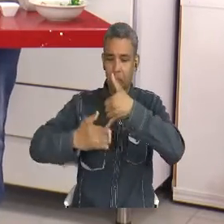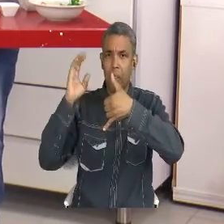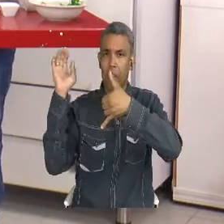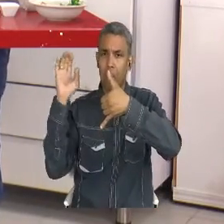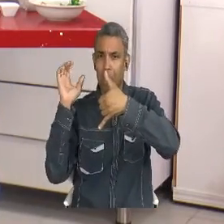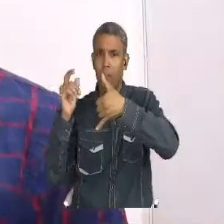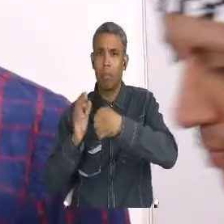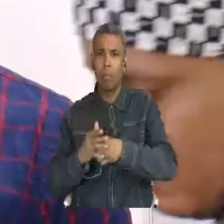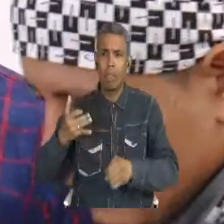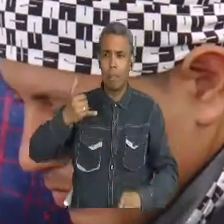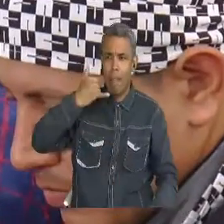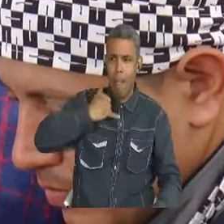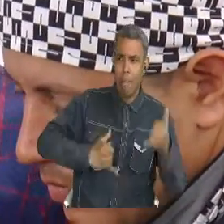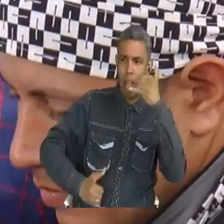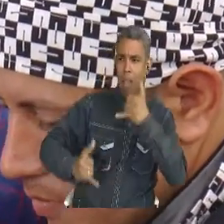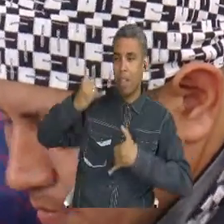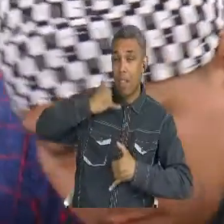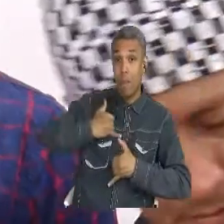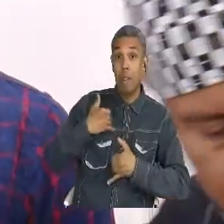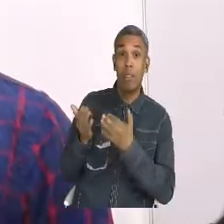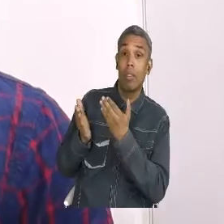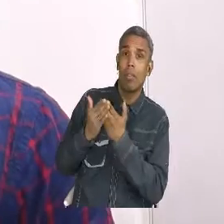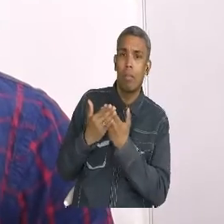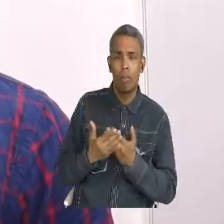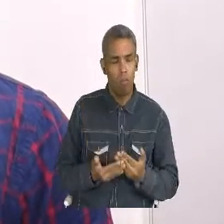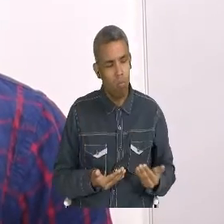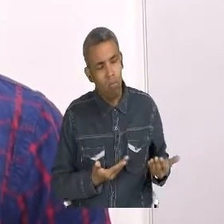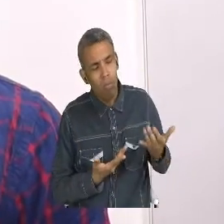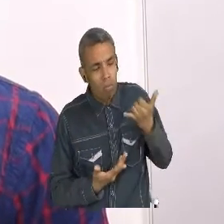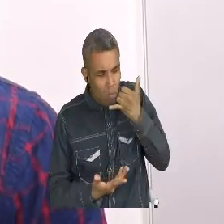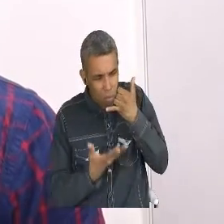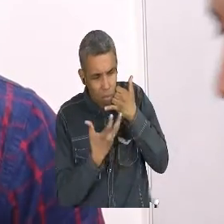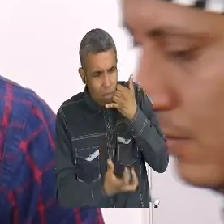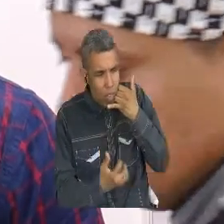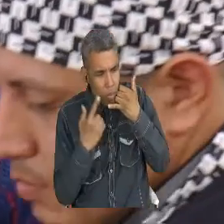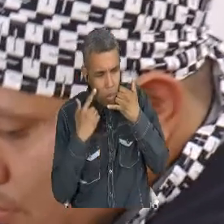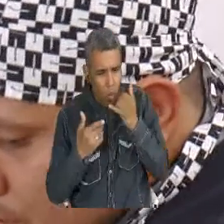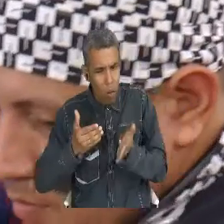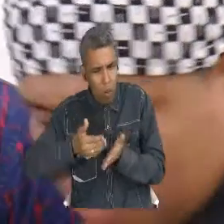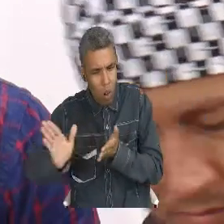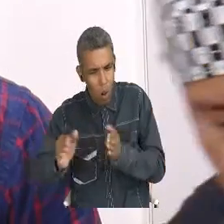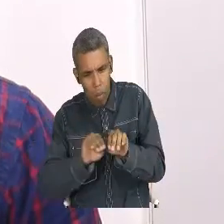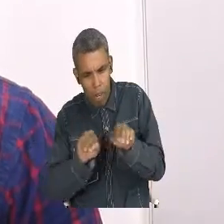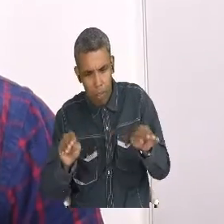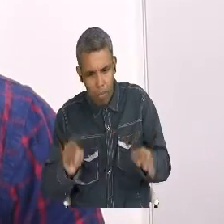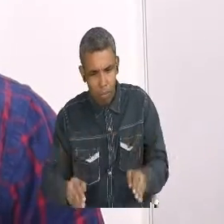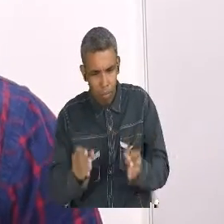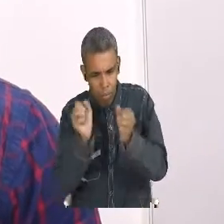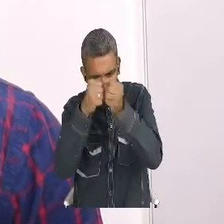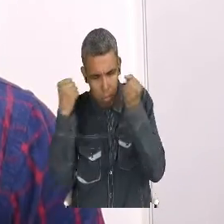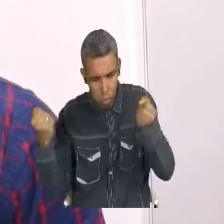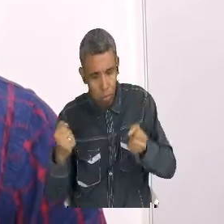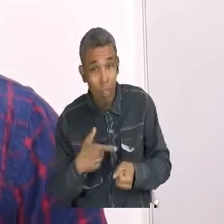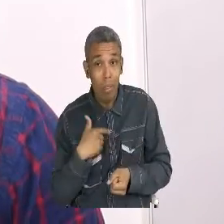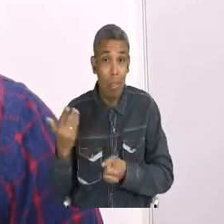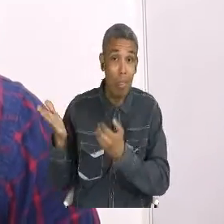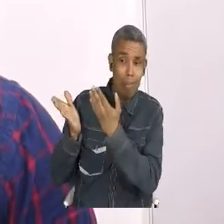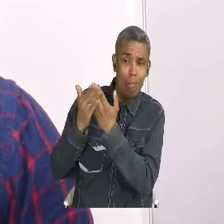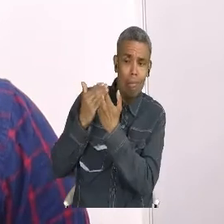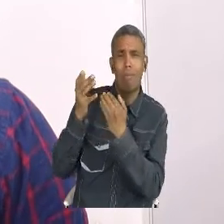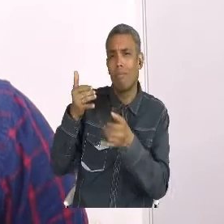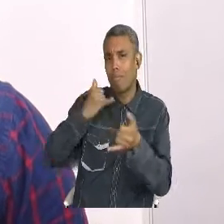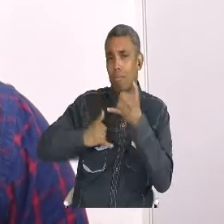y hemos llevado también hasta Valledupar, a Cartagena, a Santa Marta, ¿sí? A Bucaramanga. A